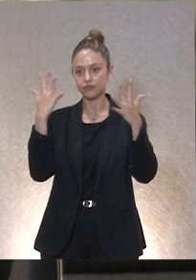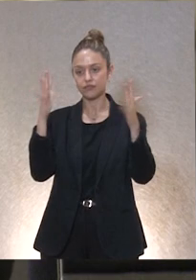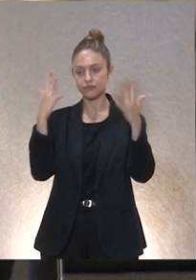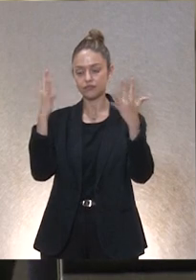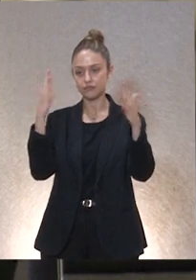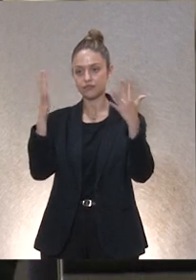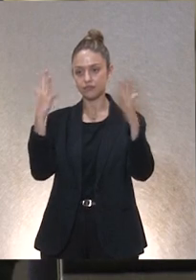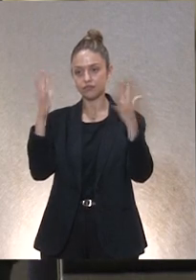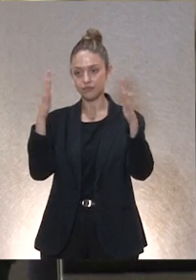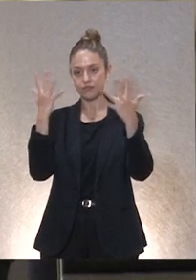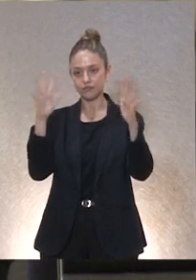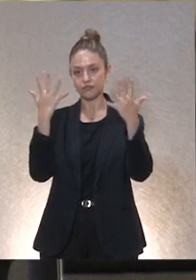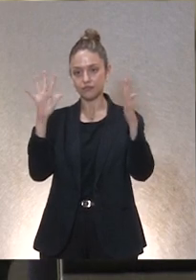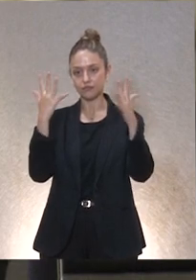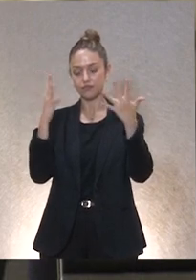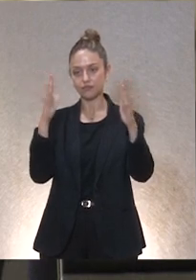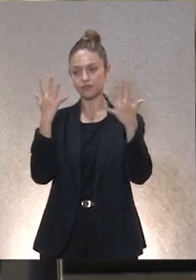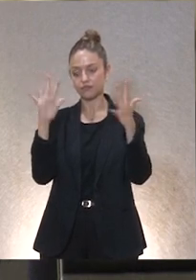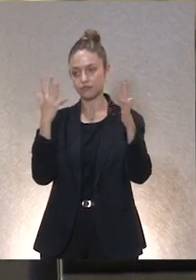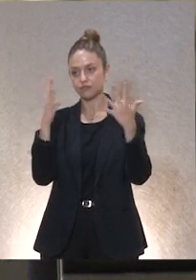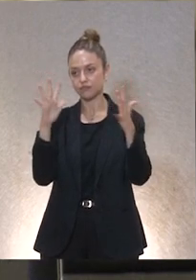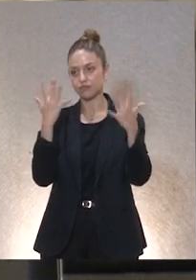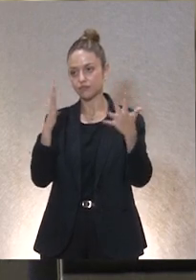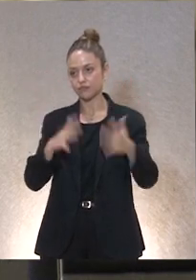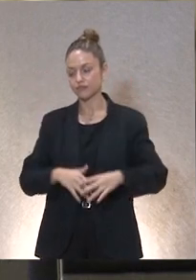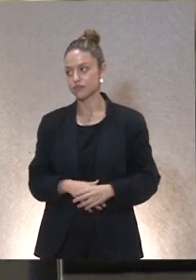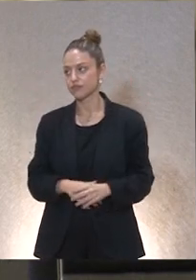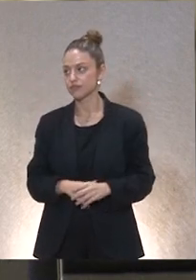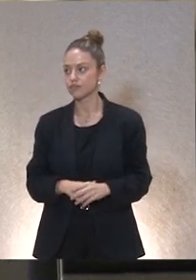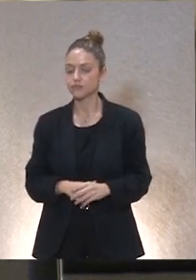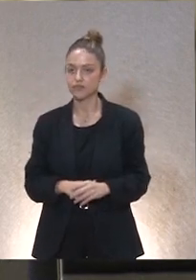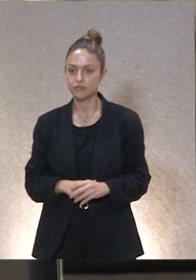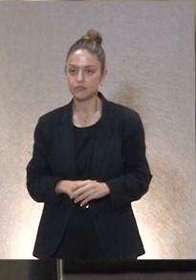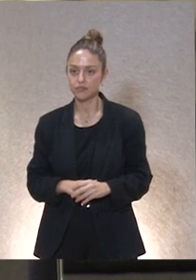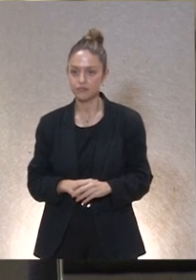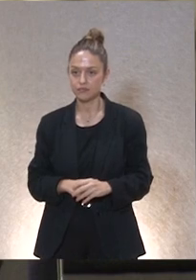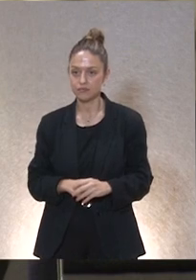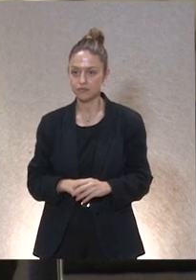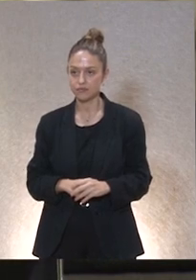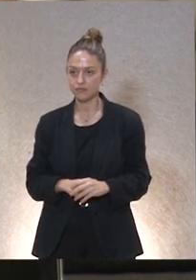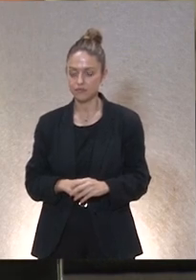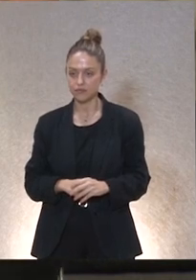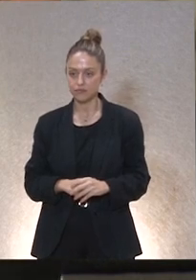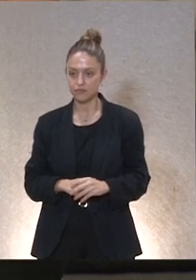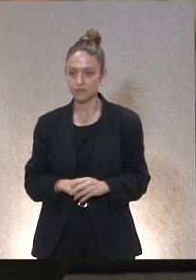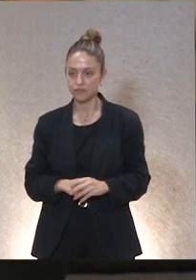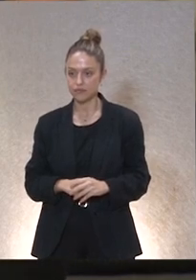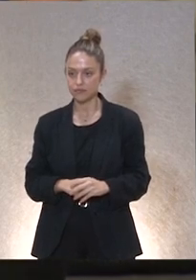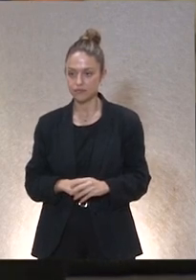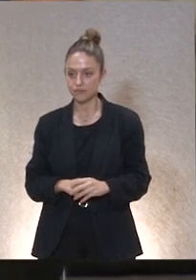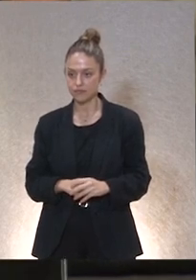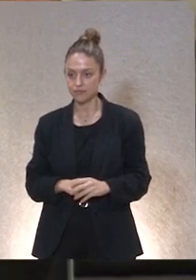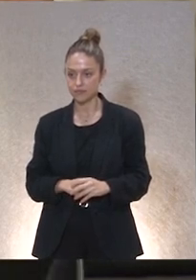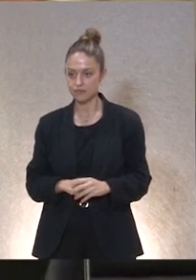que eso pesa un quintal me han dicho Bueno no sé si